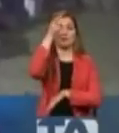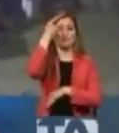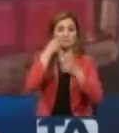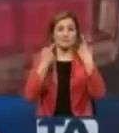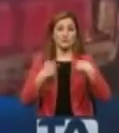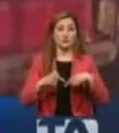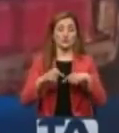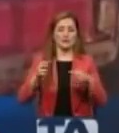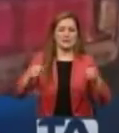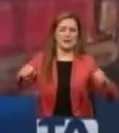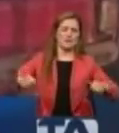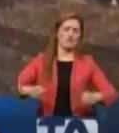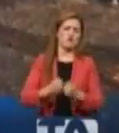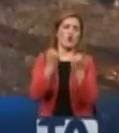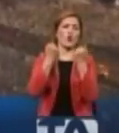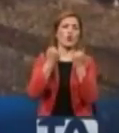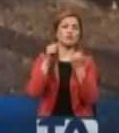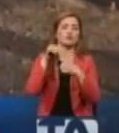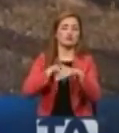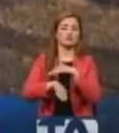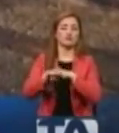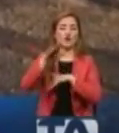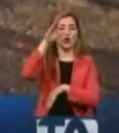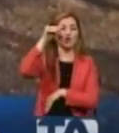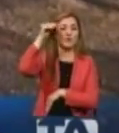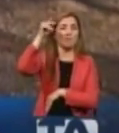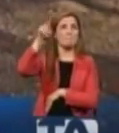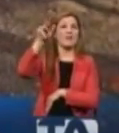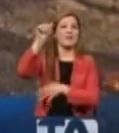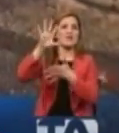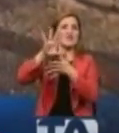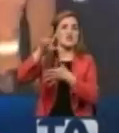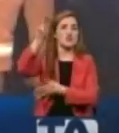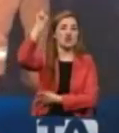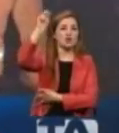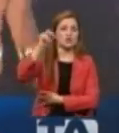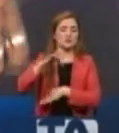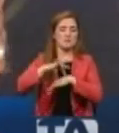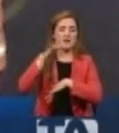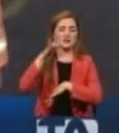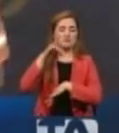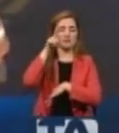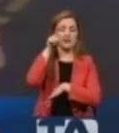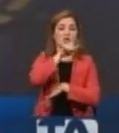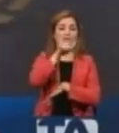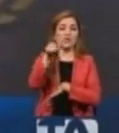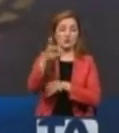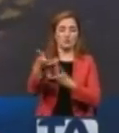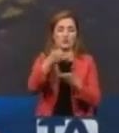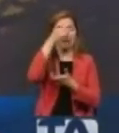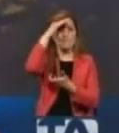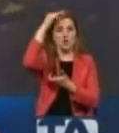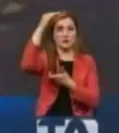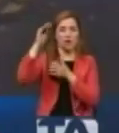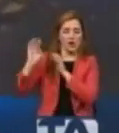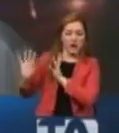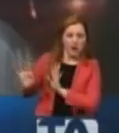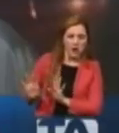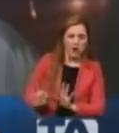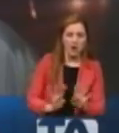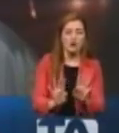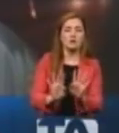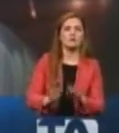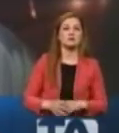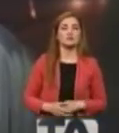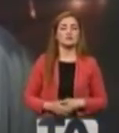un triple choque en la Panamericana Norte al ingreso de Riobamba a horas de la madrugada. Fiscalía, bomberos y personal policial se desplazaron al lugar.